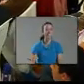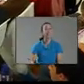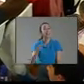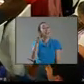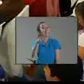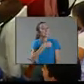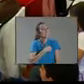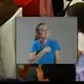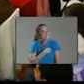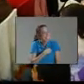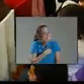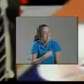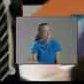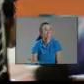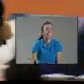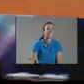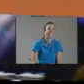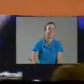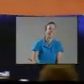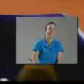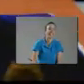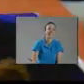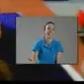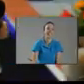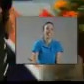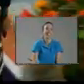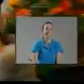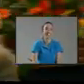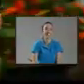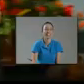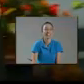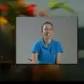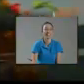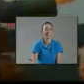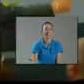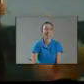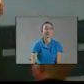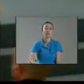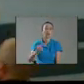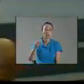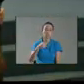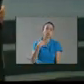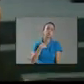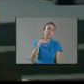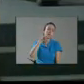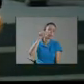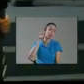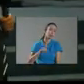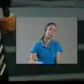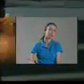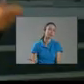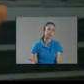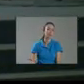Entonces me vas a dar un ayuno de dar, me dijo el Señor. Yo te meto a 40 días de